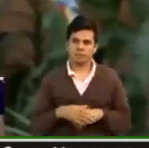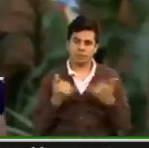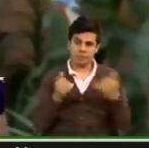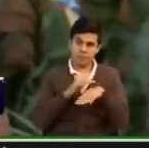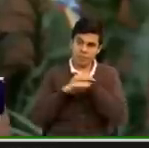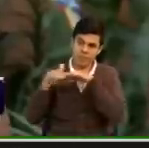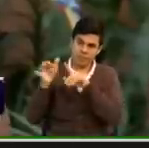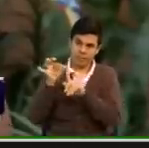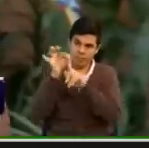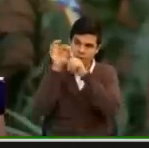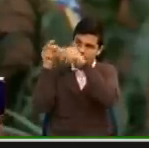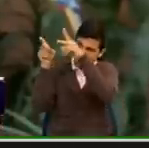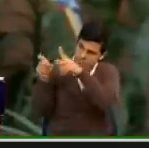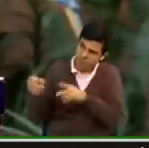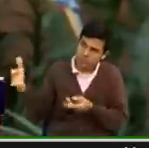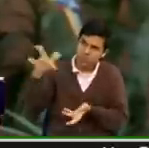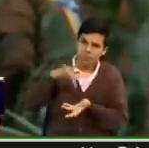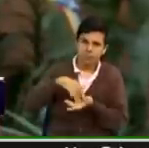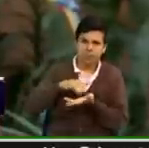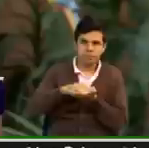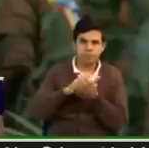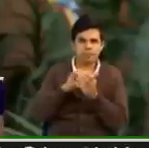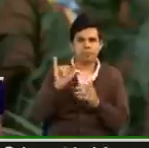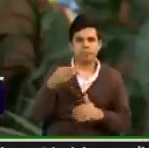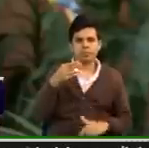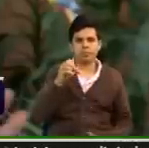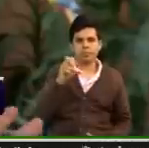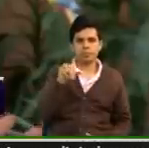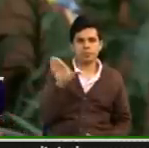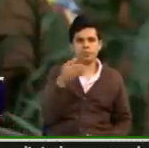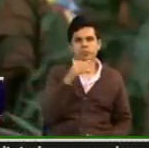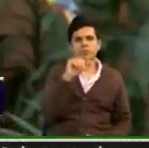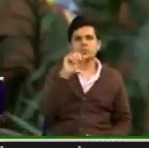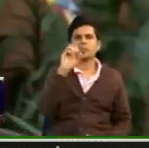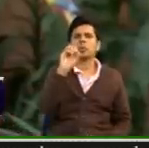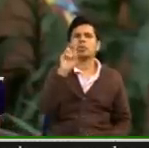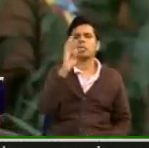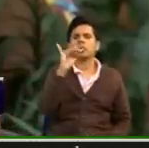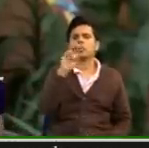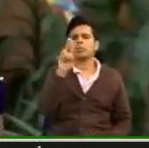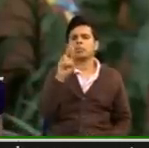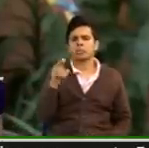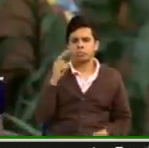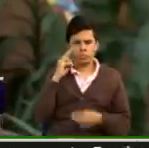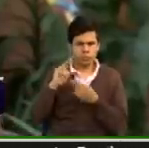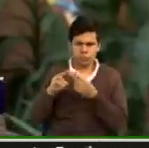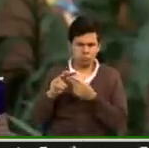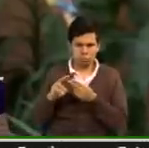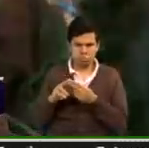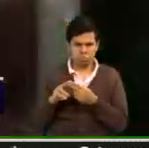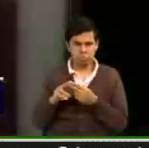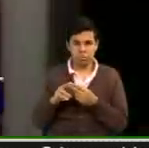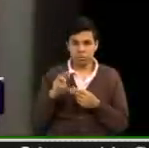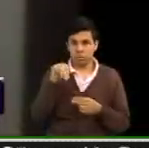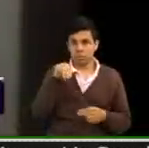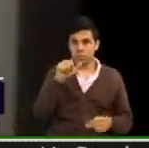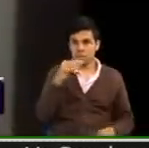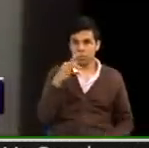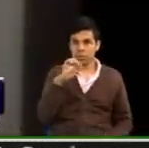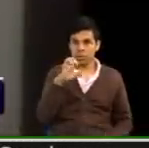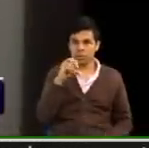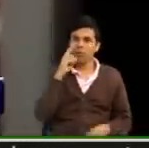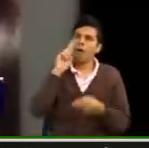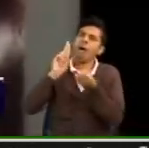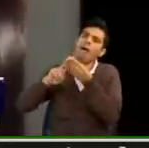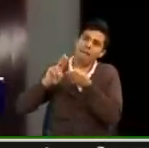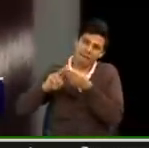invitado súper especial. Yo sé que por John Alex Ortiz ustedes no se van a acordar de él, pero yo estoy segura que por Mateo sí lo van a hacer.